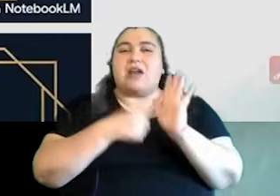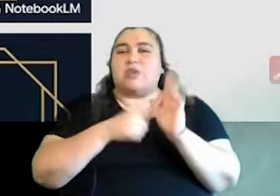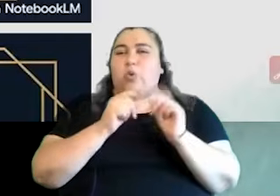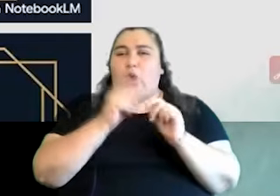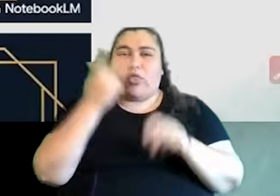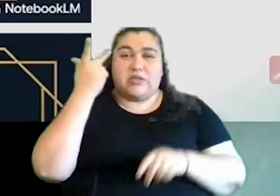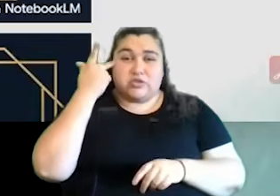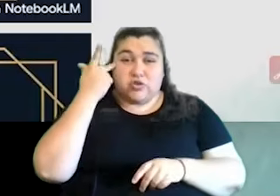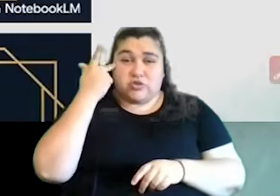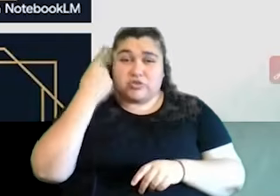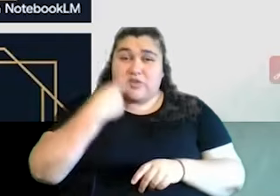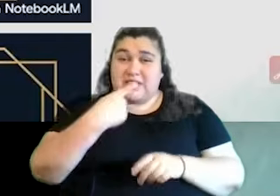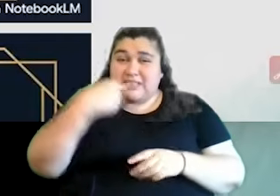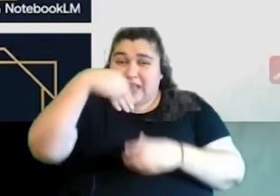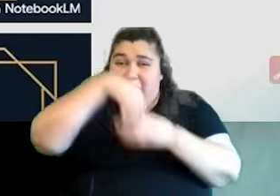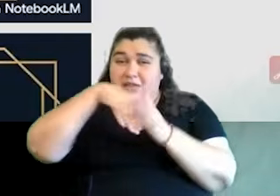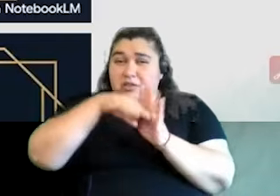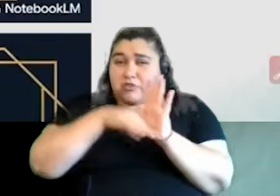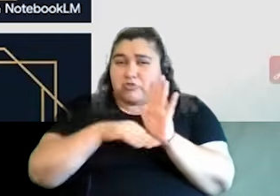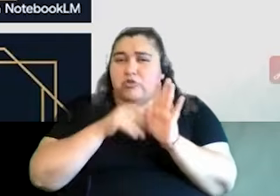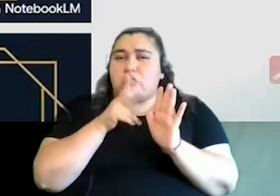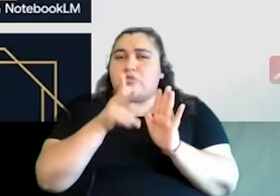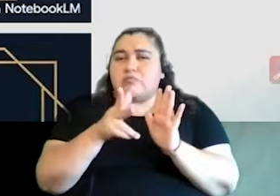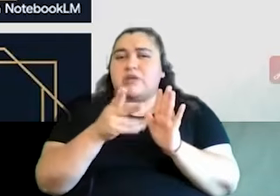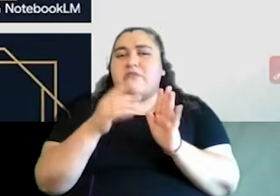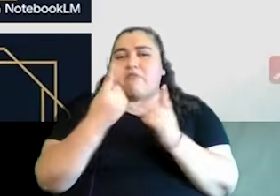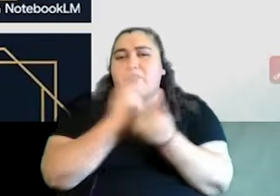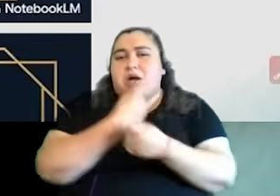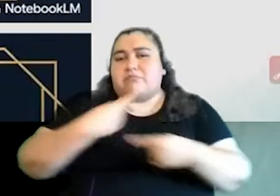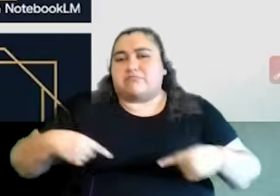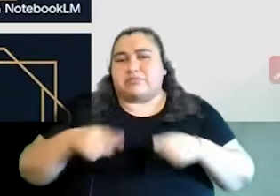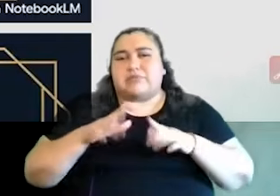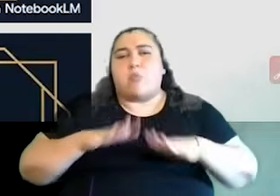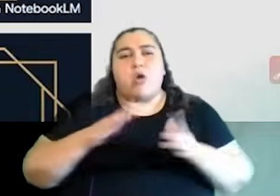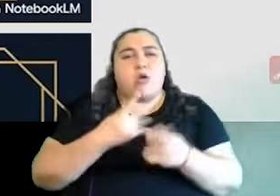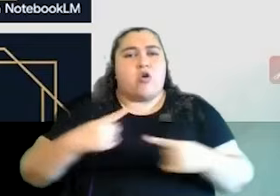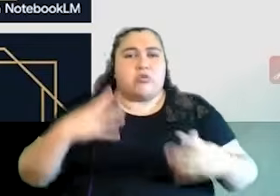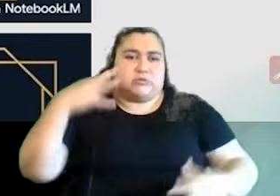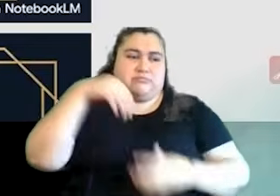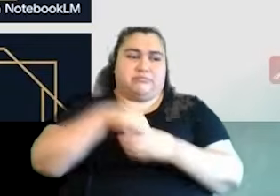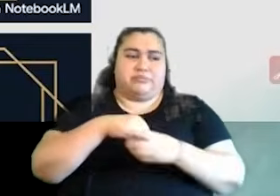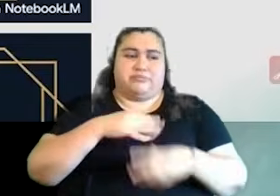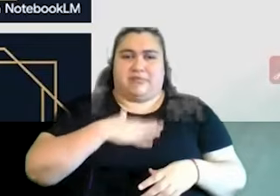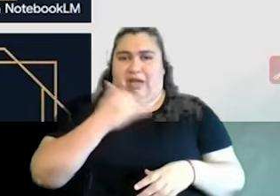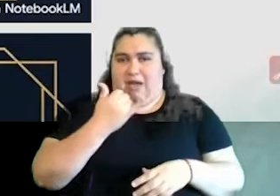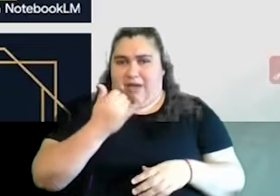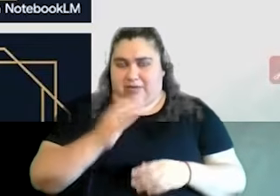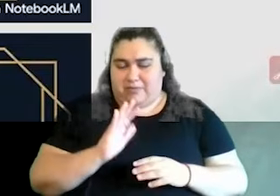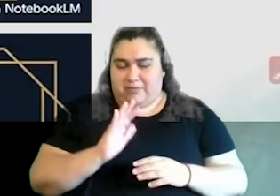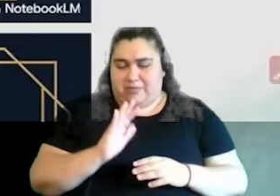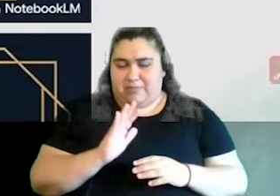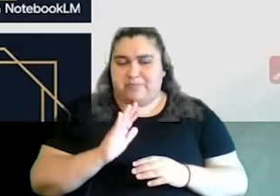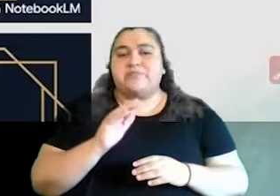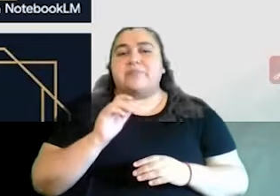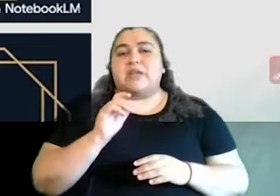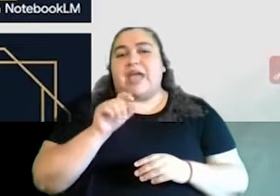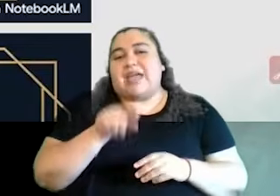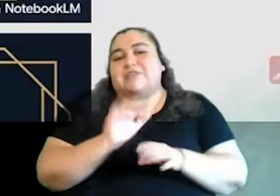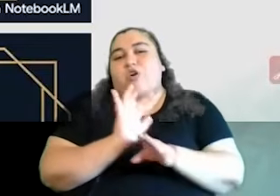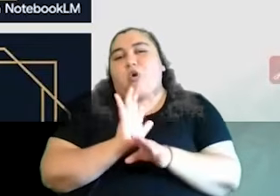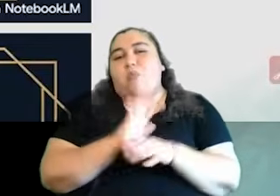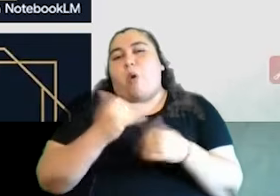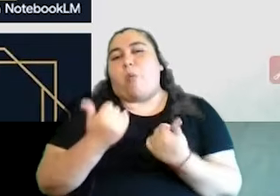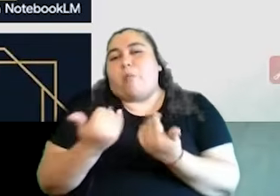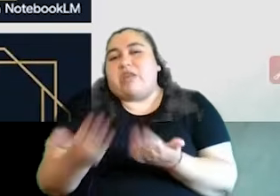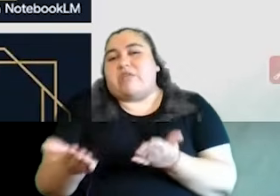de las presunciones se consideran los incrementos patrimoniales. Este es otro de los beneficios que trae la norma y que no se va a poder aplicar